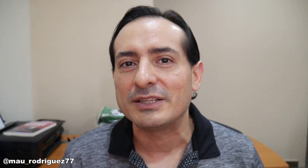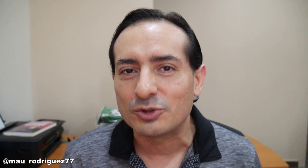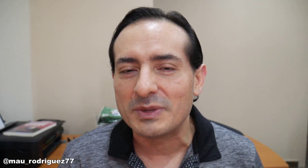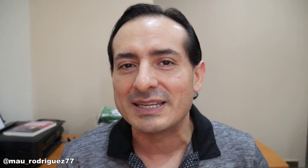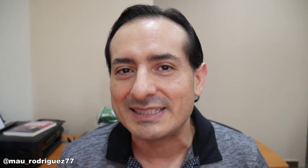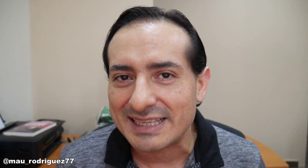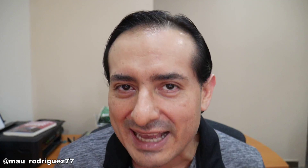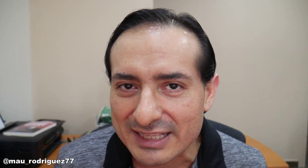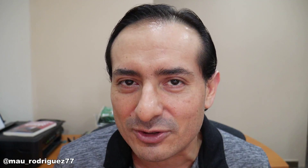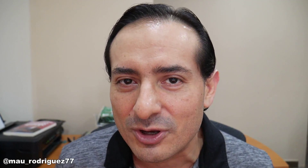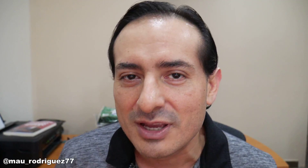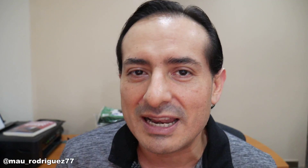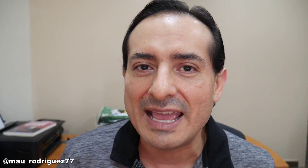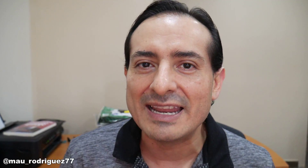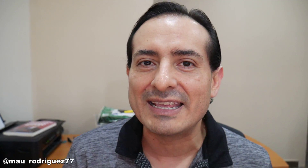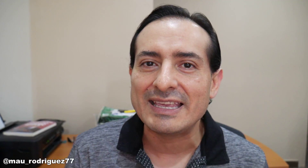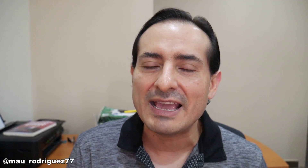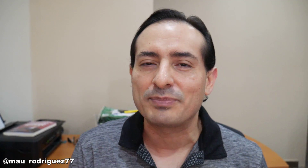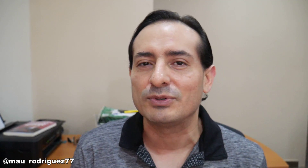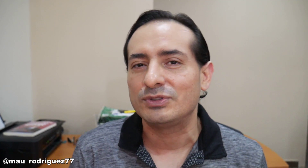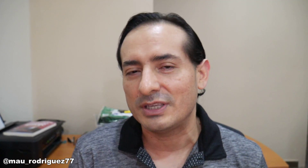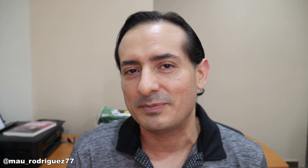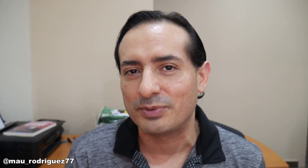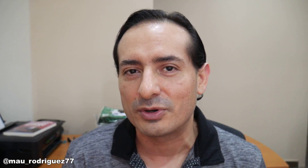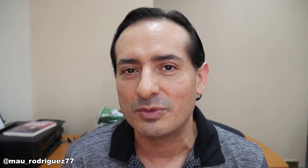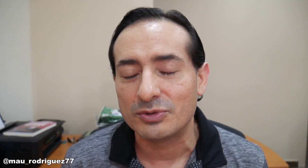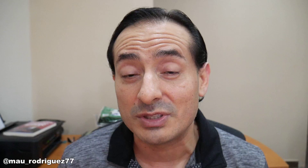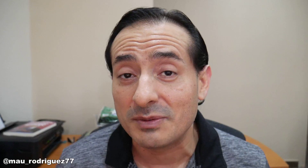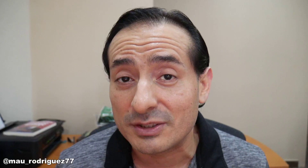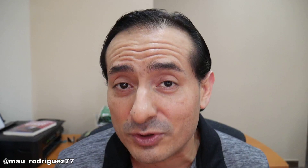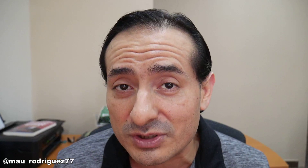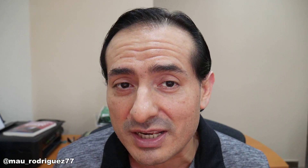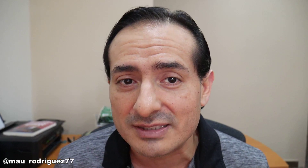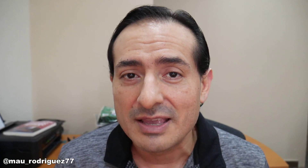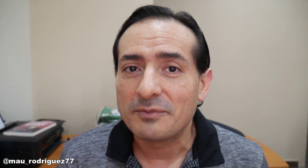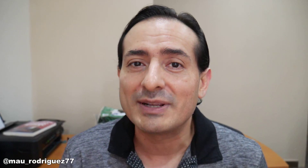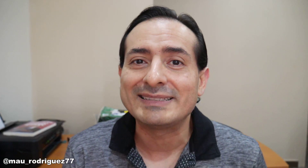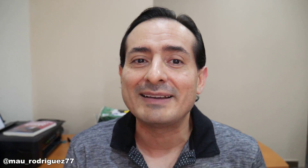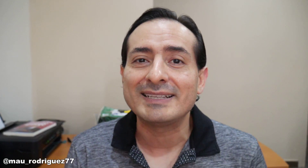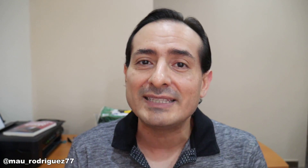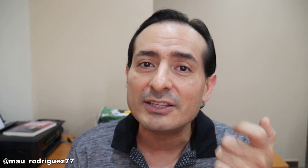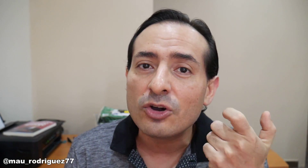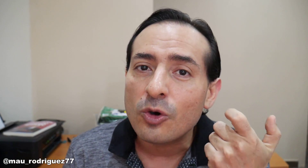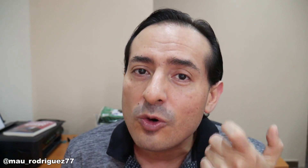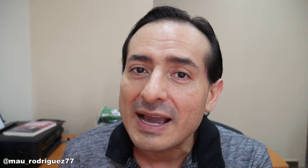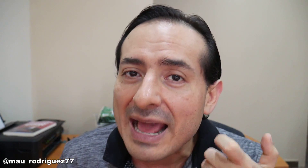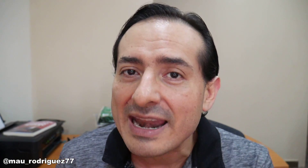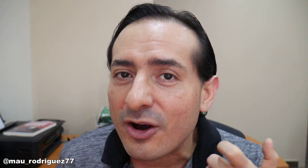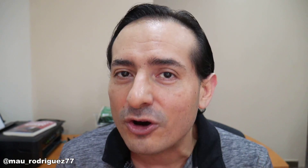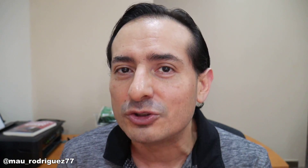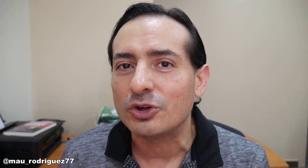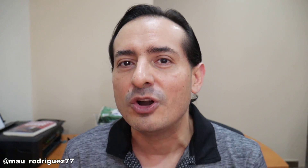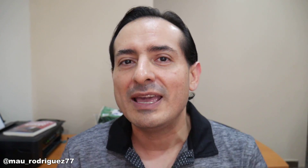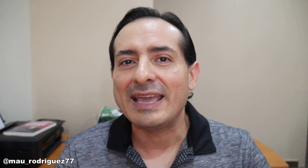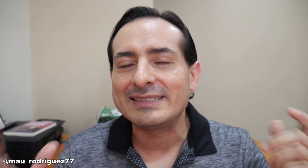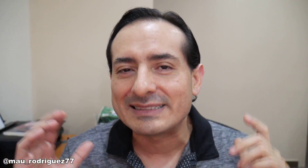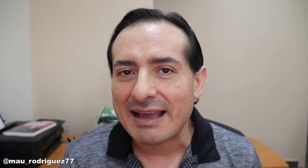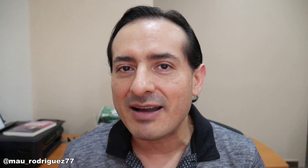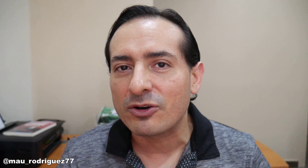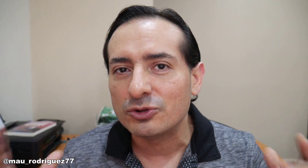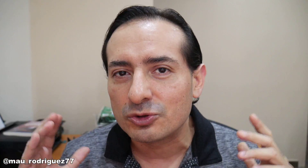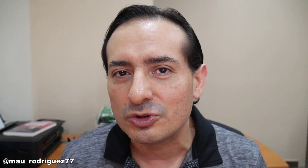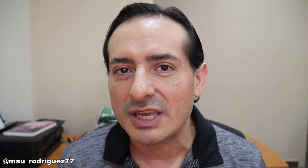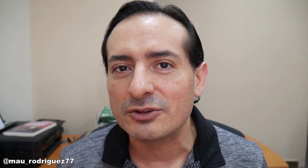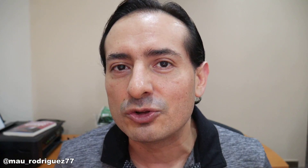tanto presume criticando, la energía producida por combustibles fósiles, porque estaba haciendo un gran negocio,